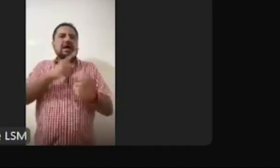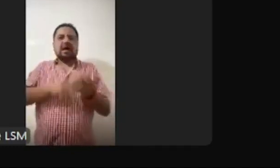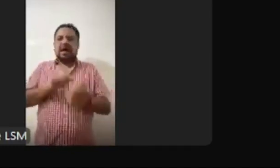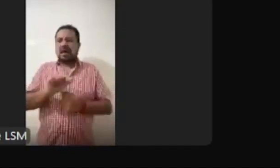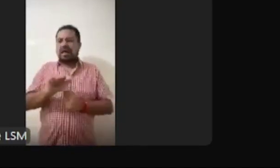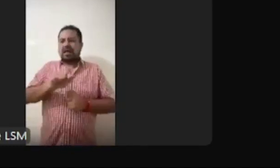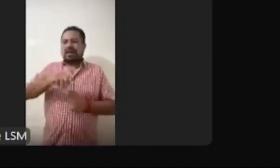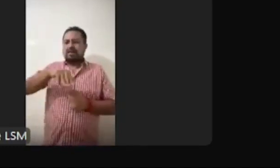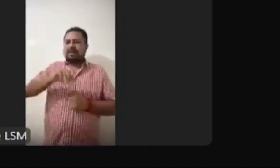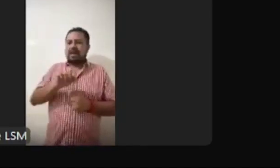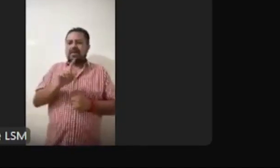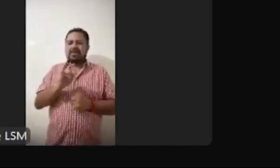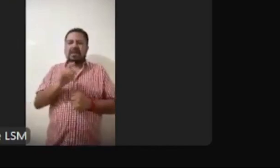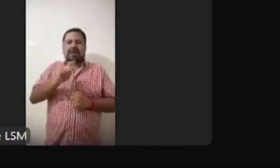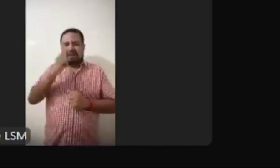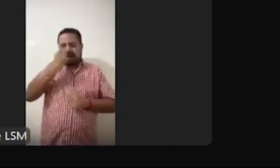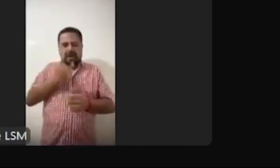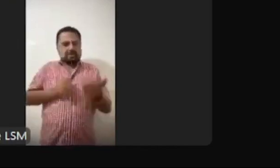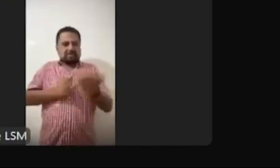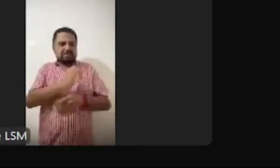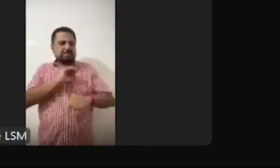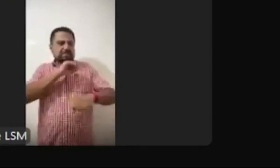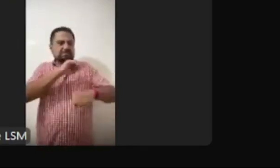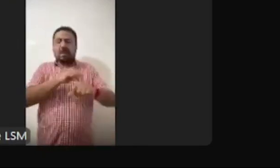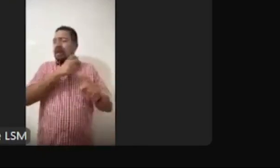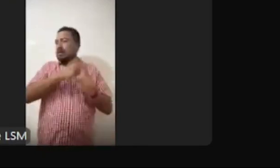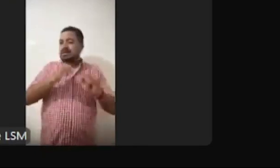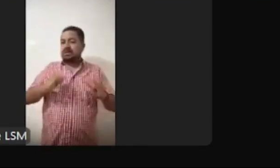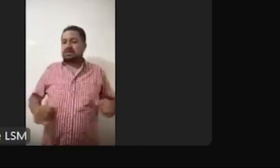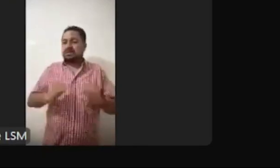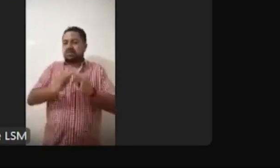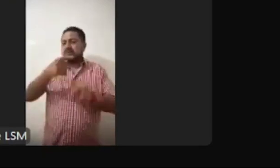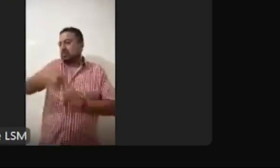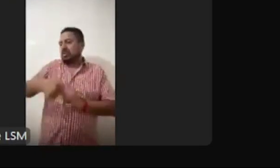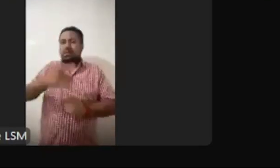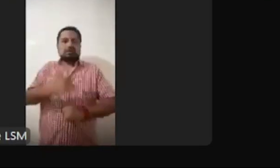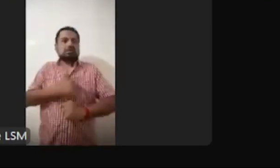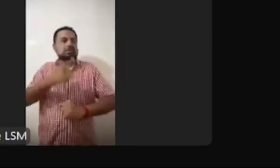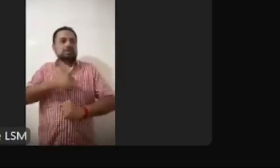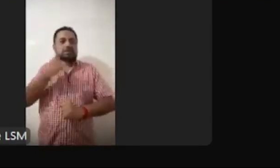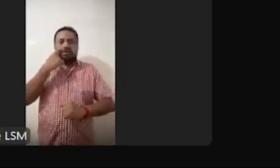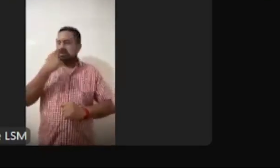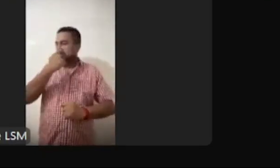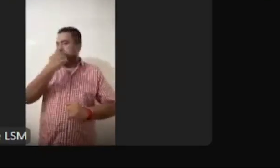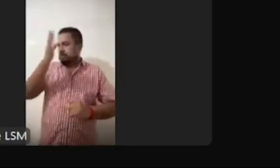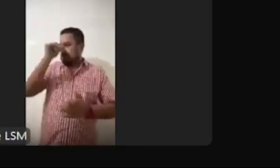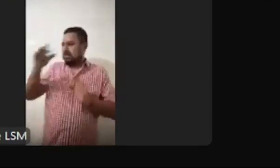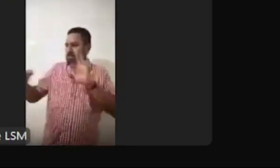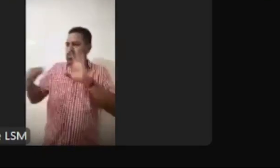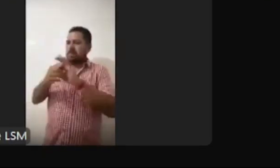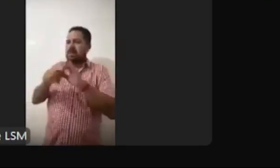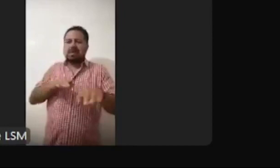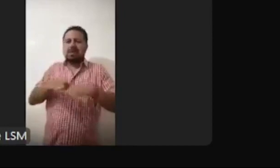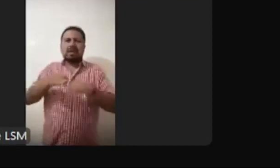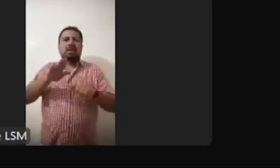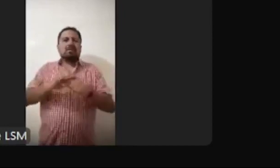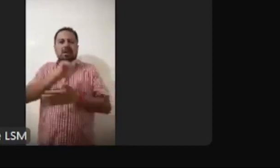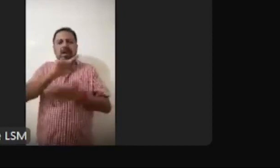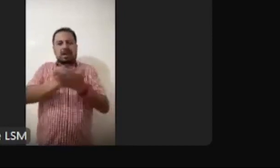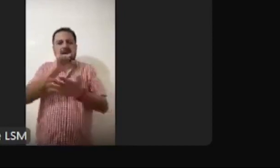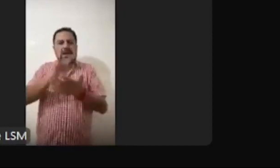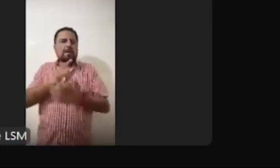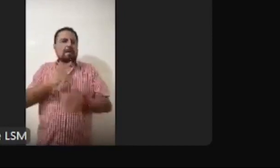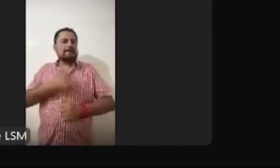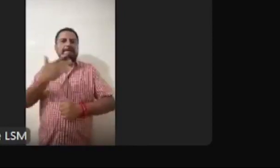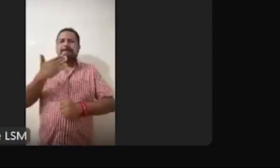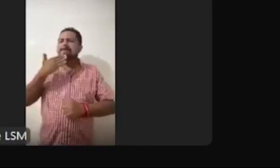Alcaraz para su sustanciación. Este órgano jurisdiccional estima aprobar el convenio de terminación de trabajo por encontrarse legalmente satisfechas las formalidades